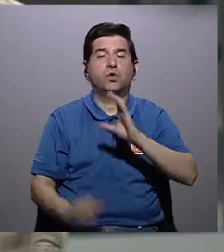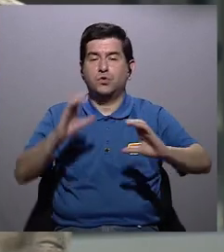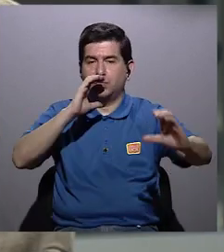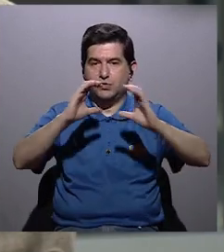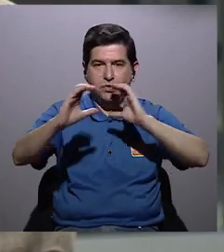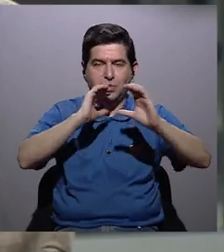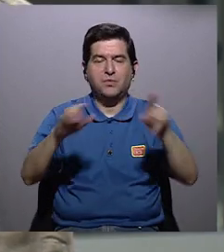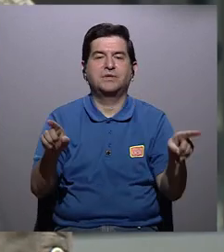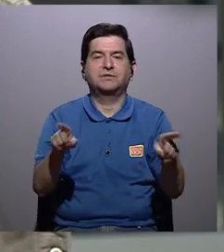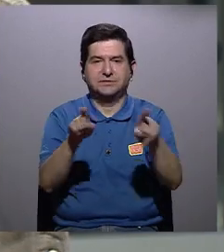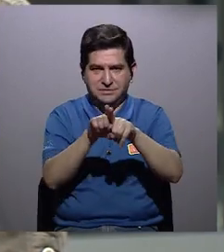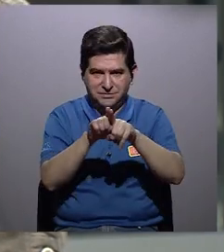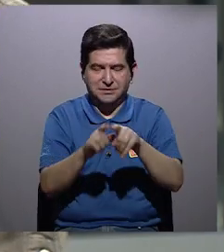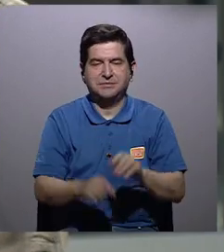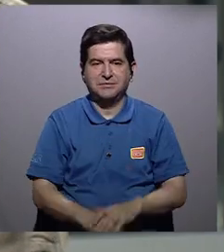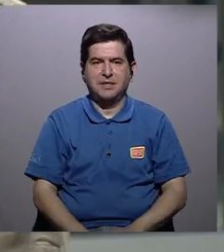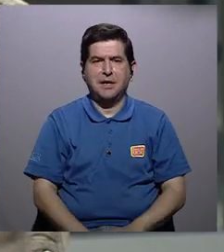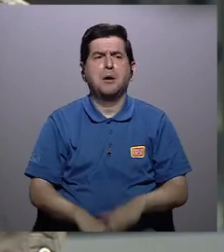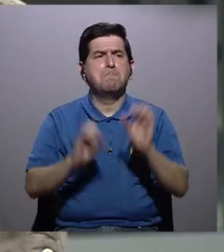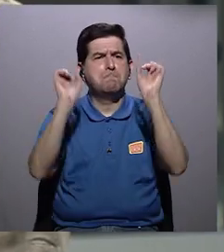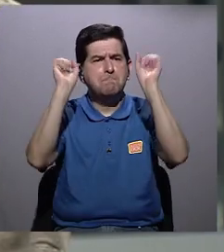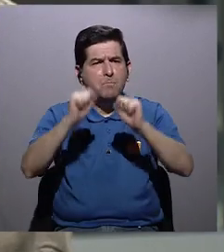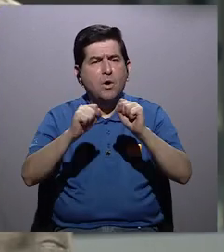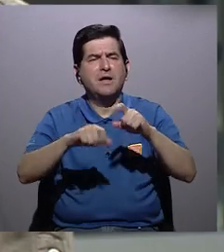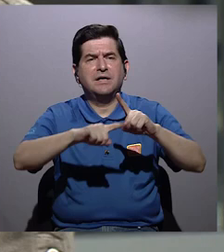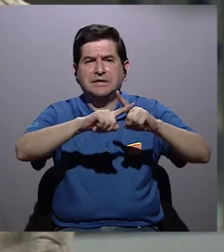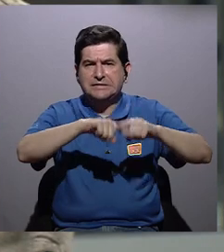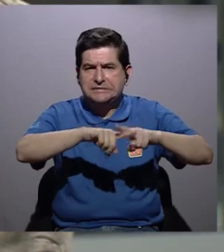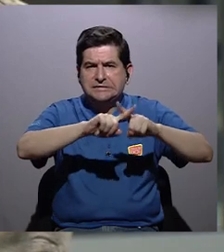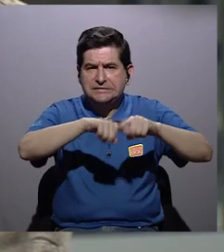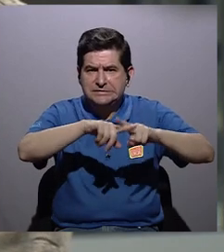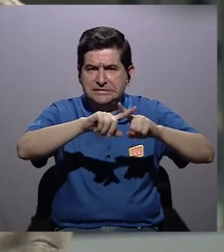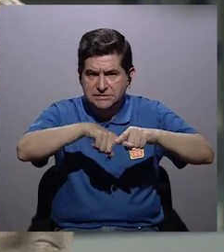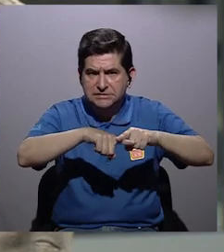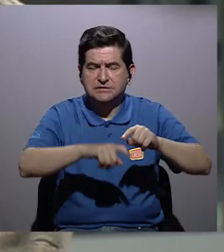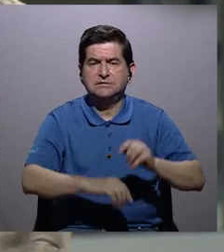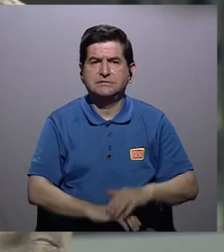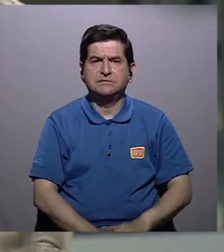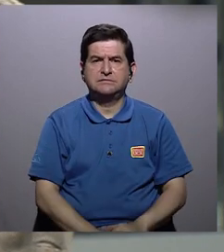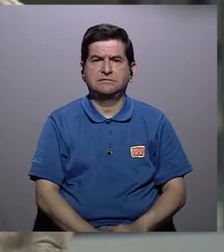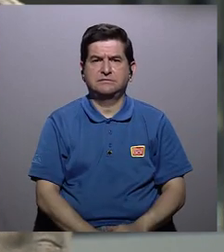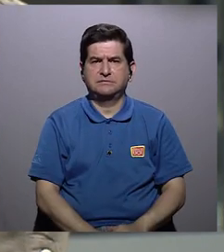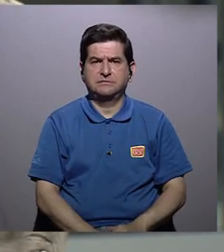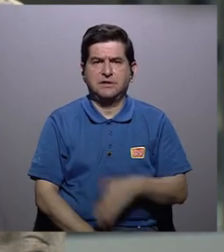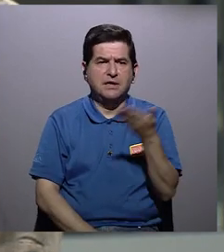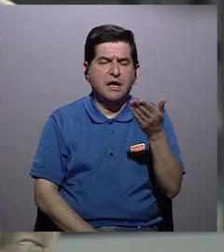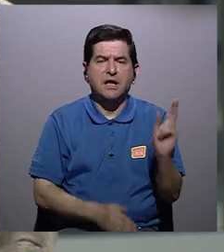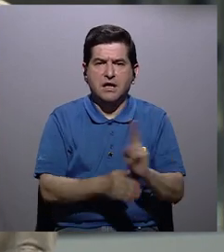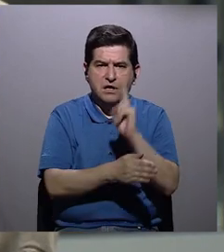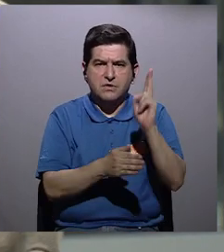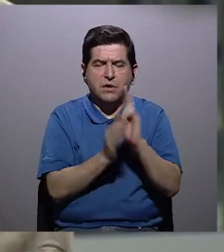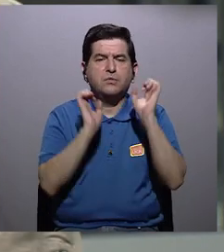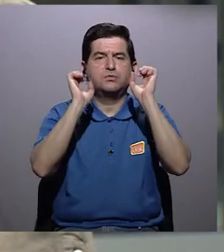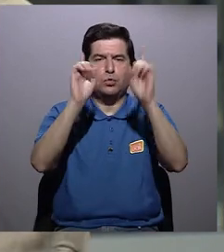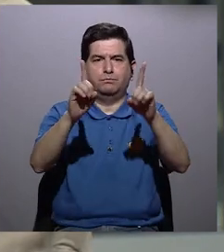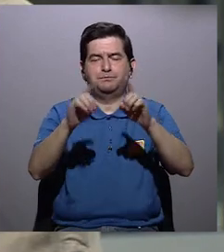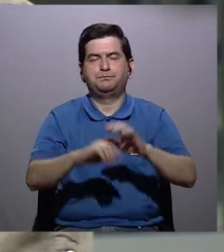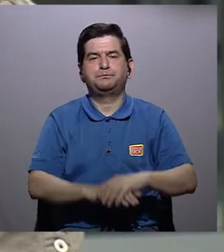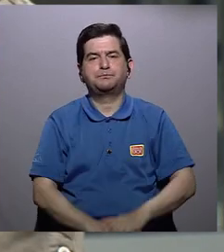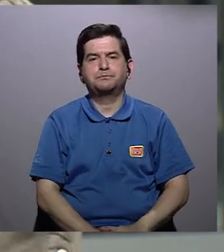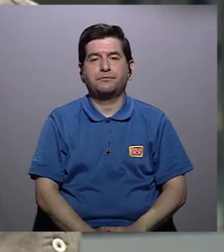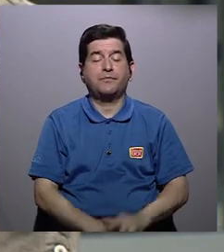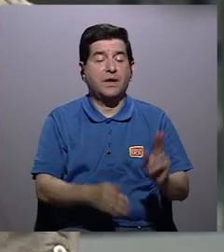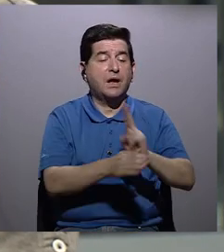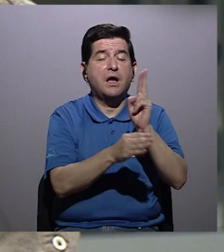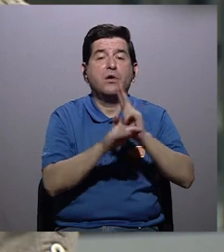hay que verlos también y que pueden estar en función de los usos educativos. Y en